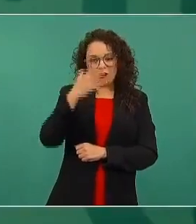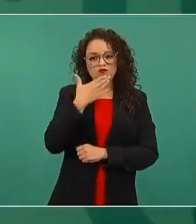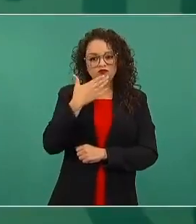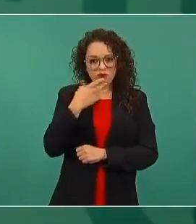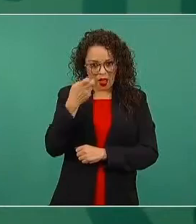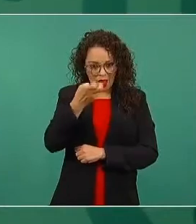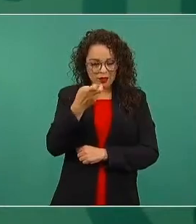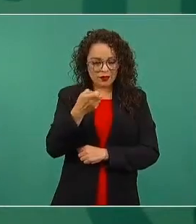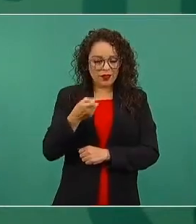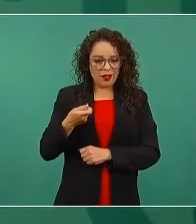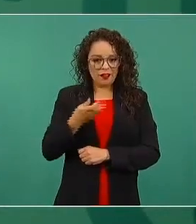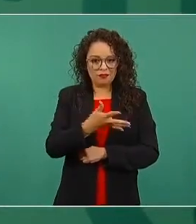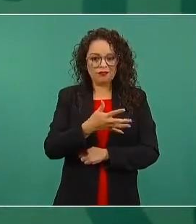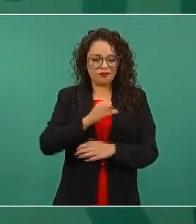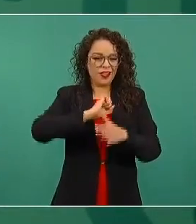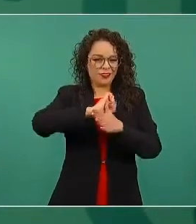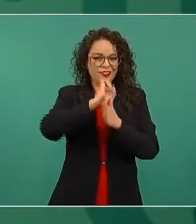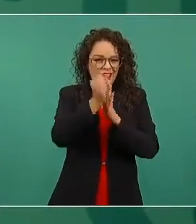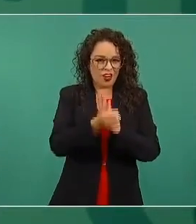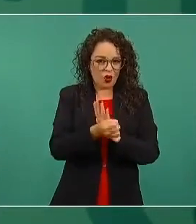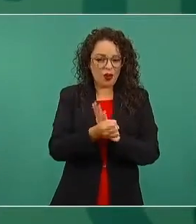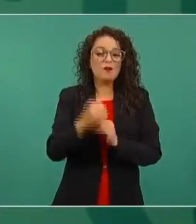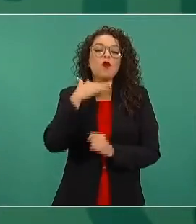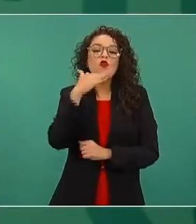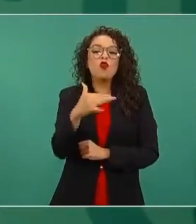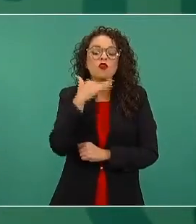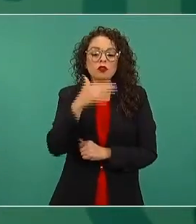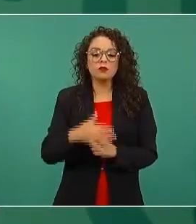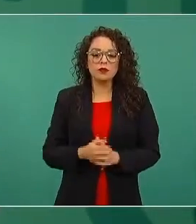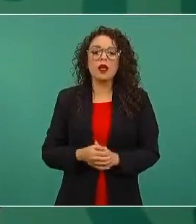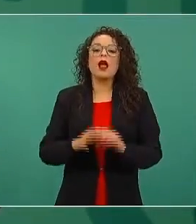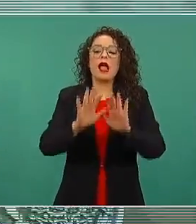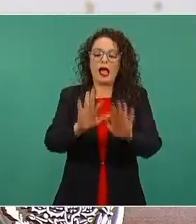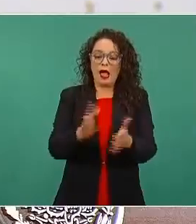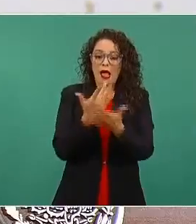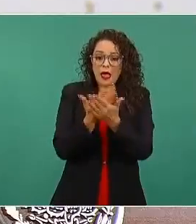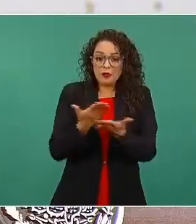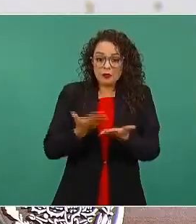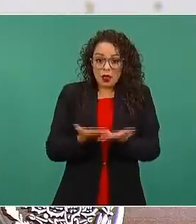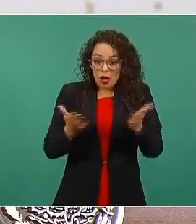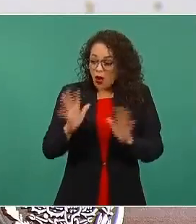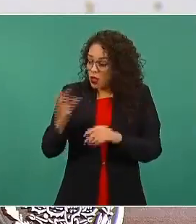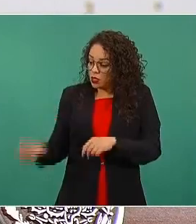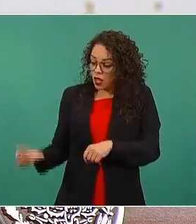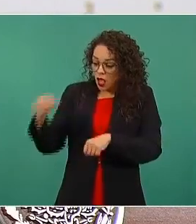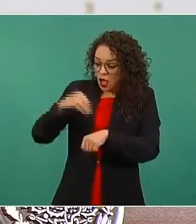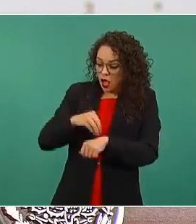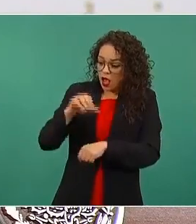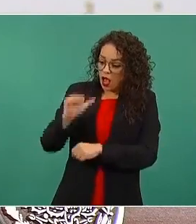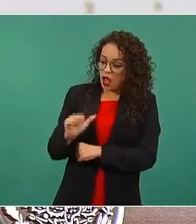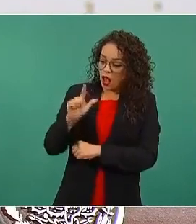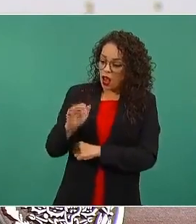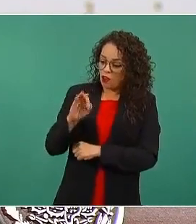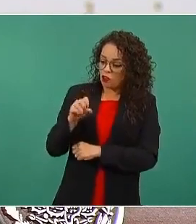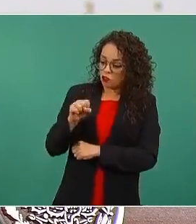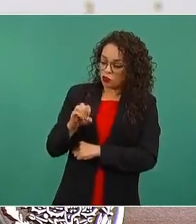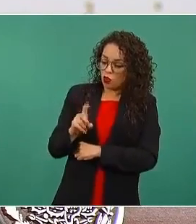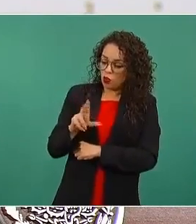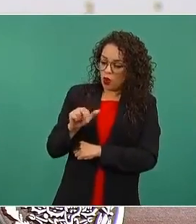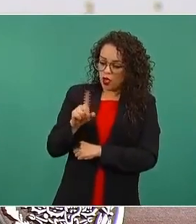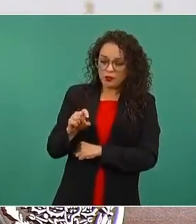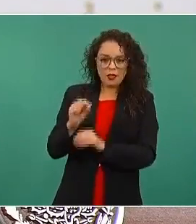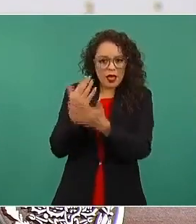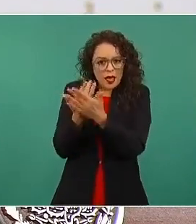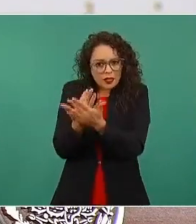eso. Entonces está llegando Alfonso Durazo. Vamos a esperar que haya resultados. Además,